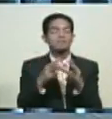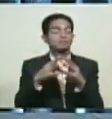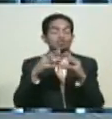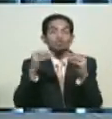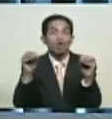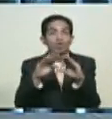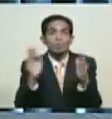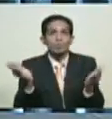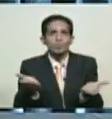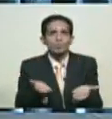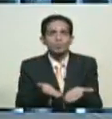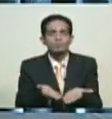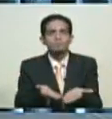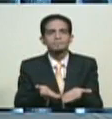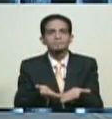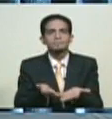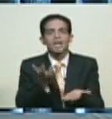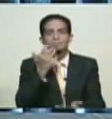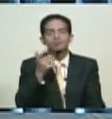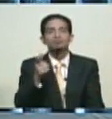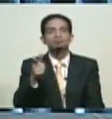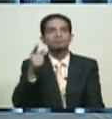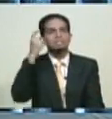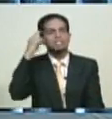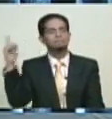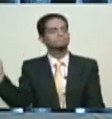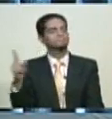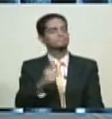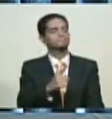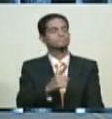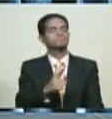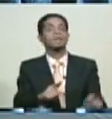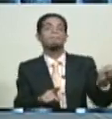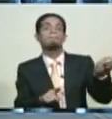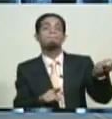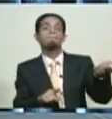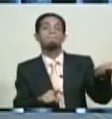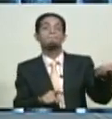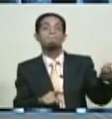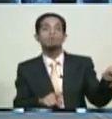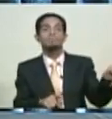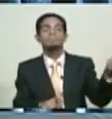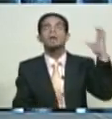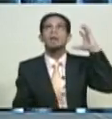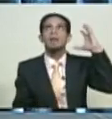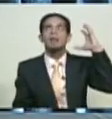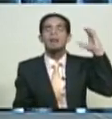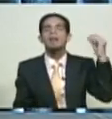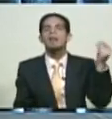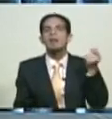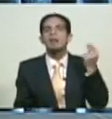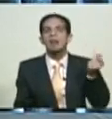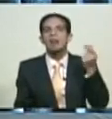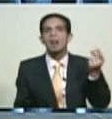pues quien no aprende su radio tempranito verdad para levantarse activarse